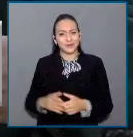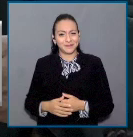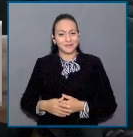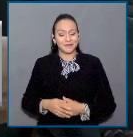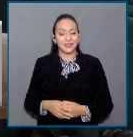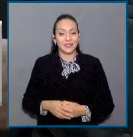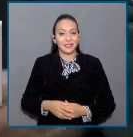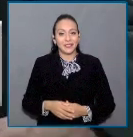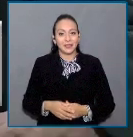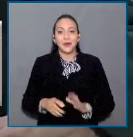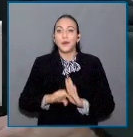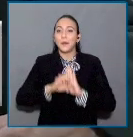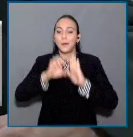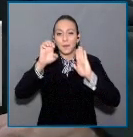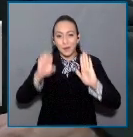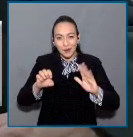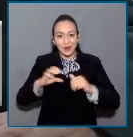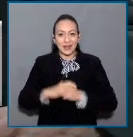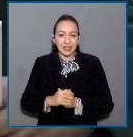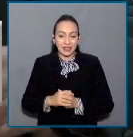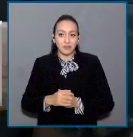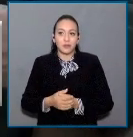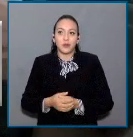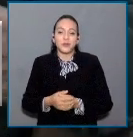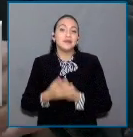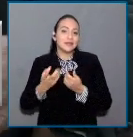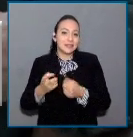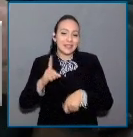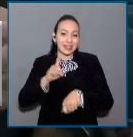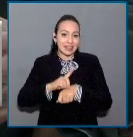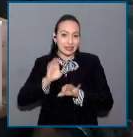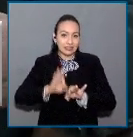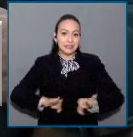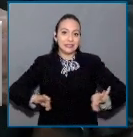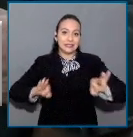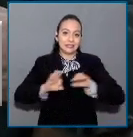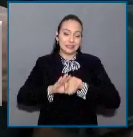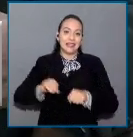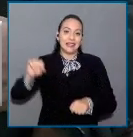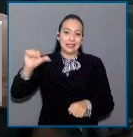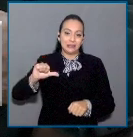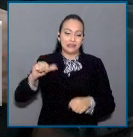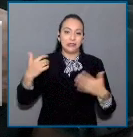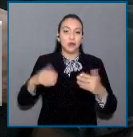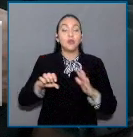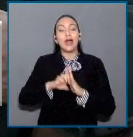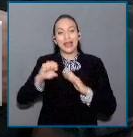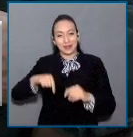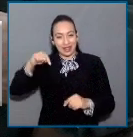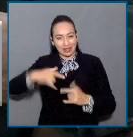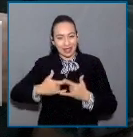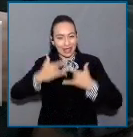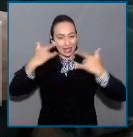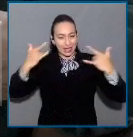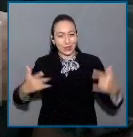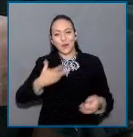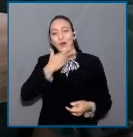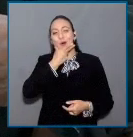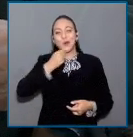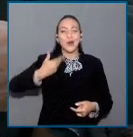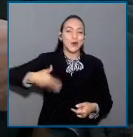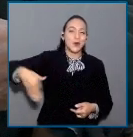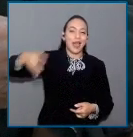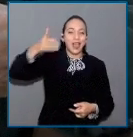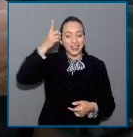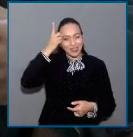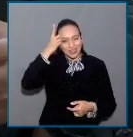los huesos tienen un papel fundamental. Hay en el mito de Quetzalcóatl la narración de Quetzalcóatl llevando